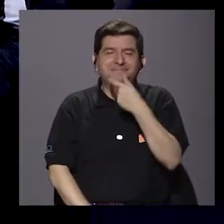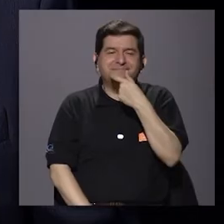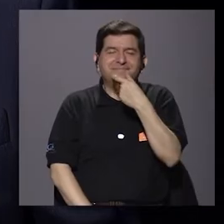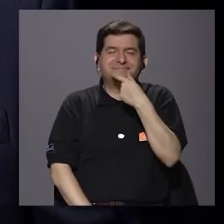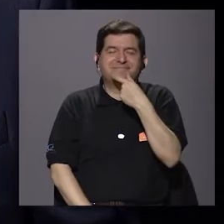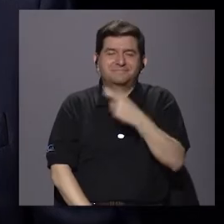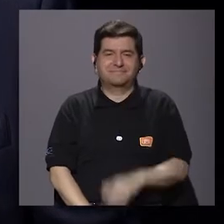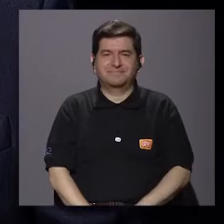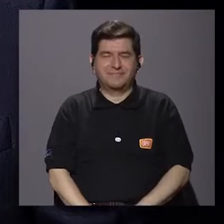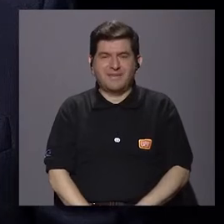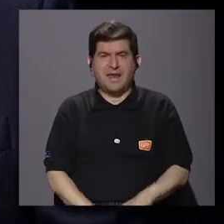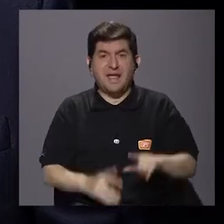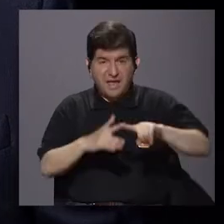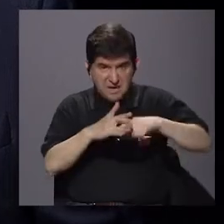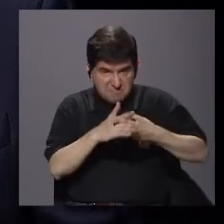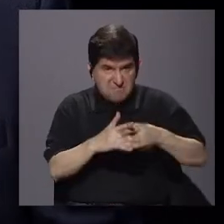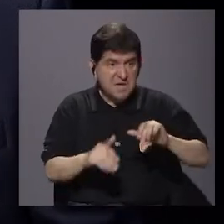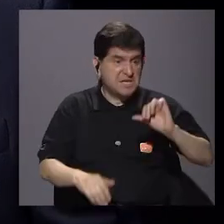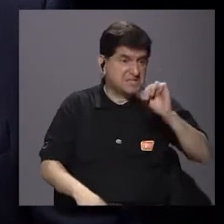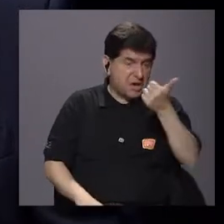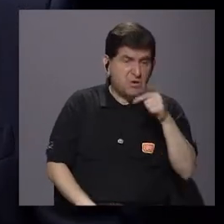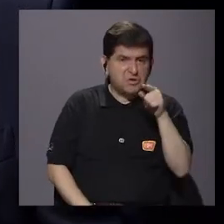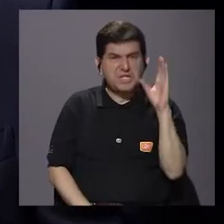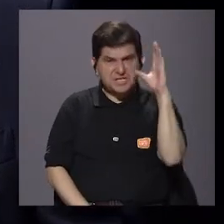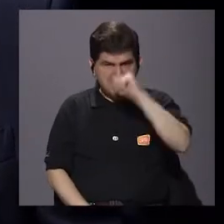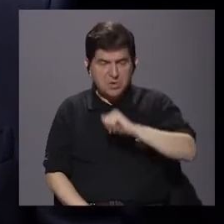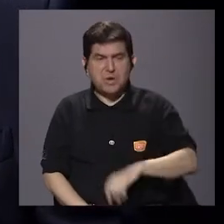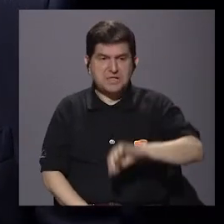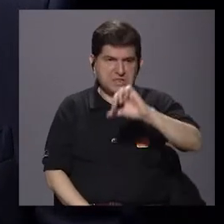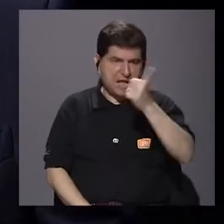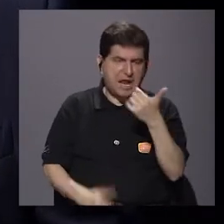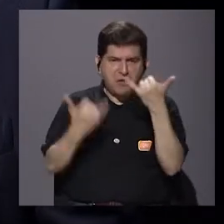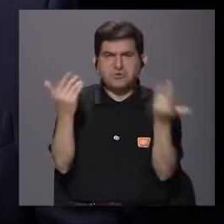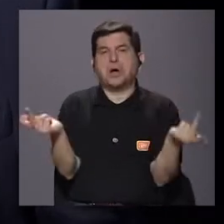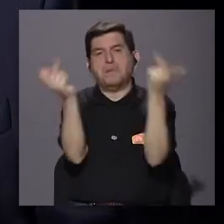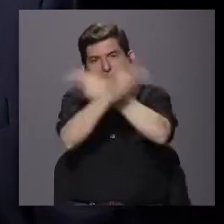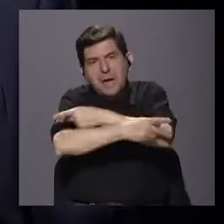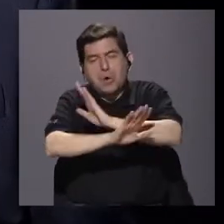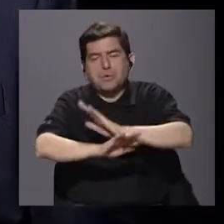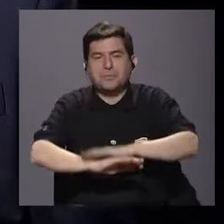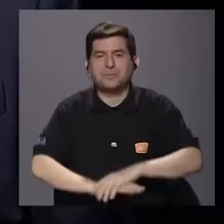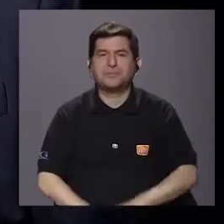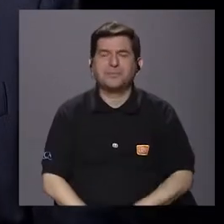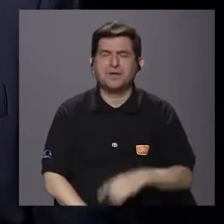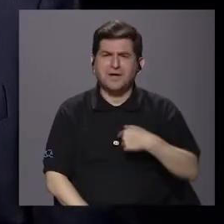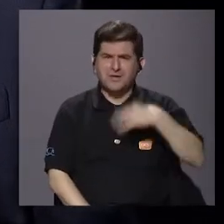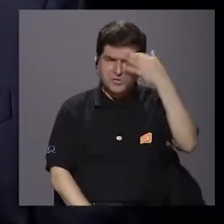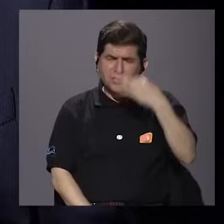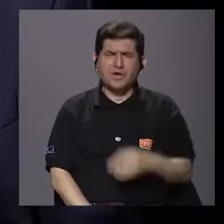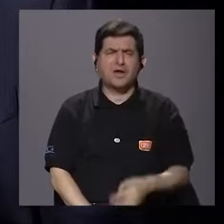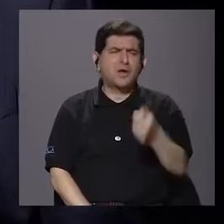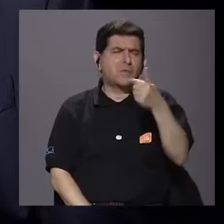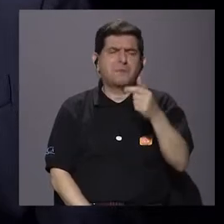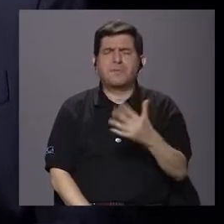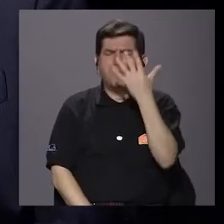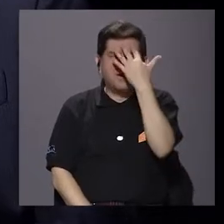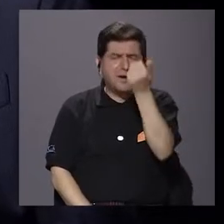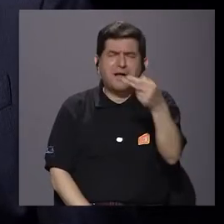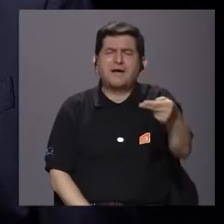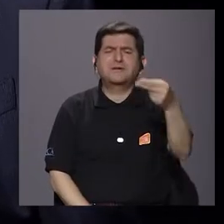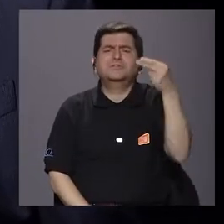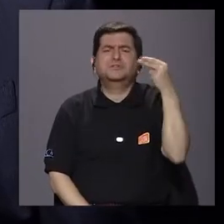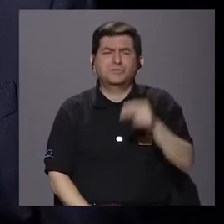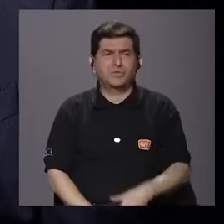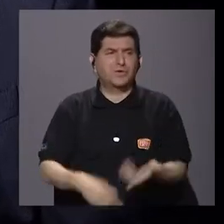esperaba que comience la otra para que veas cómo es la peor y yo creo que hay muy poca memoria histórica sobre lo